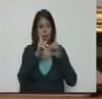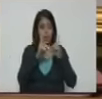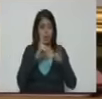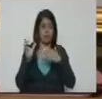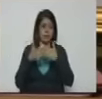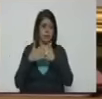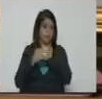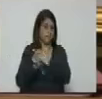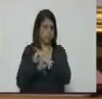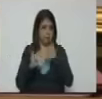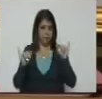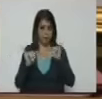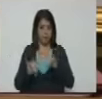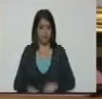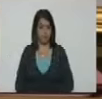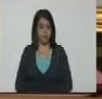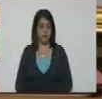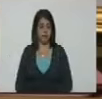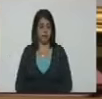Se cierra.